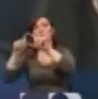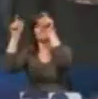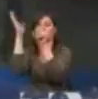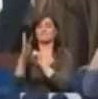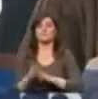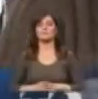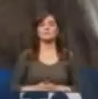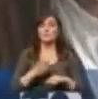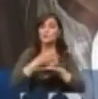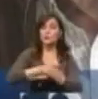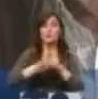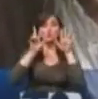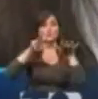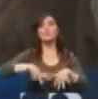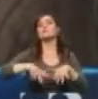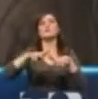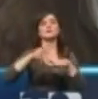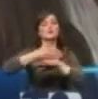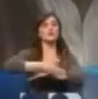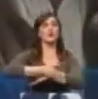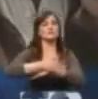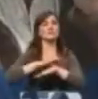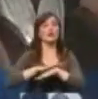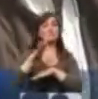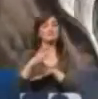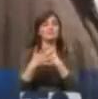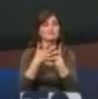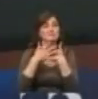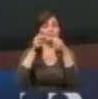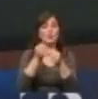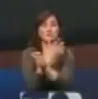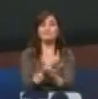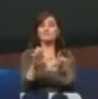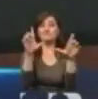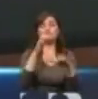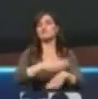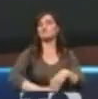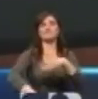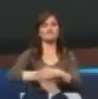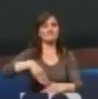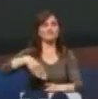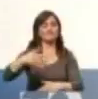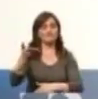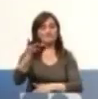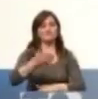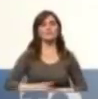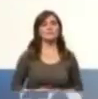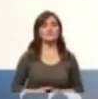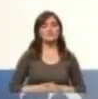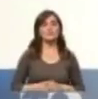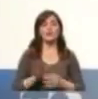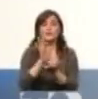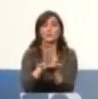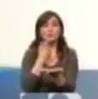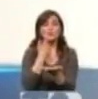meses después de haber sido detenido, el Tribunal Penal de Pichincha declaró inocente a Mauro Terán de los cargos imputados. Y reconocen los testigos